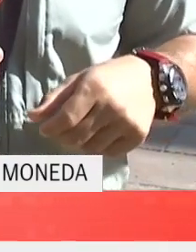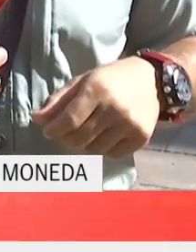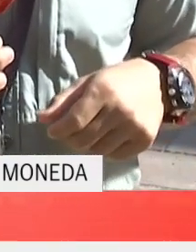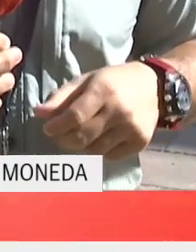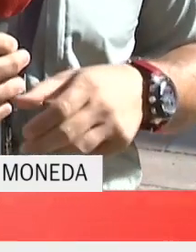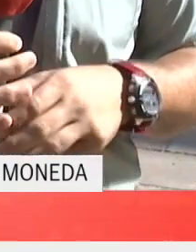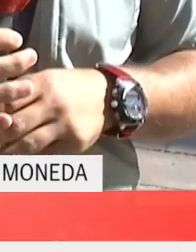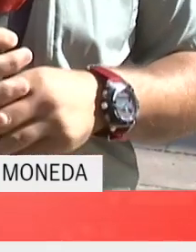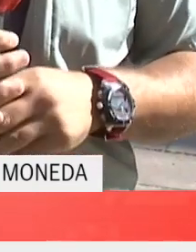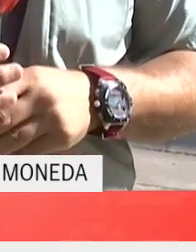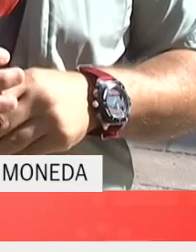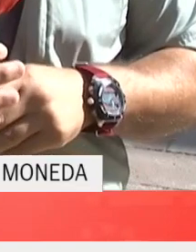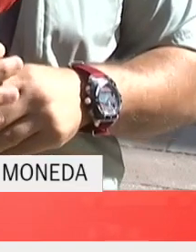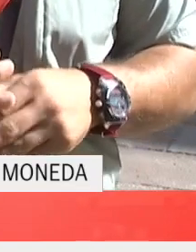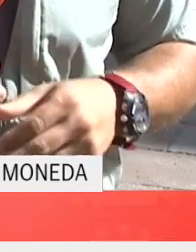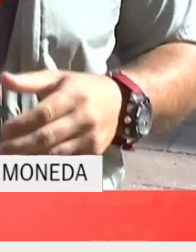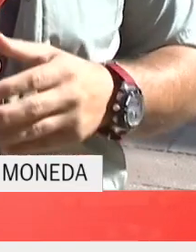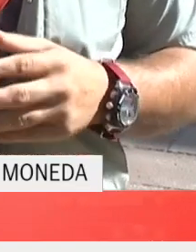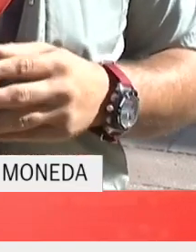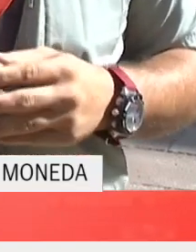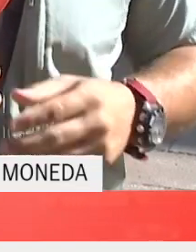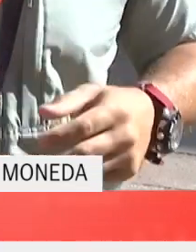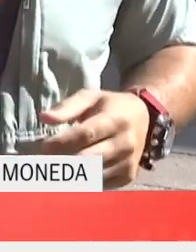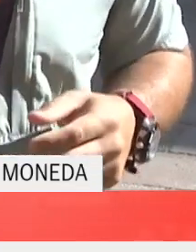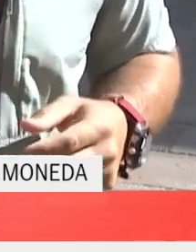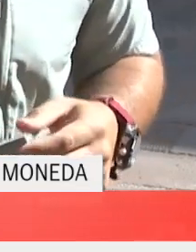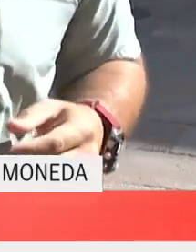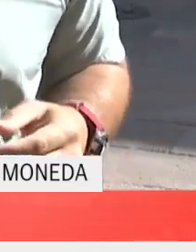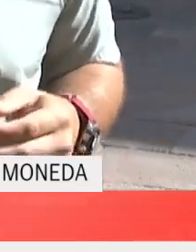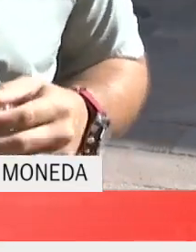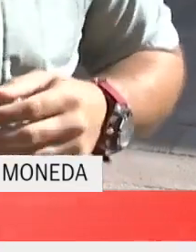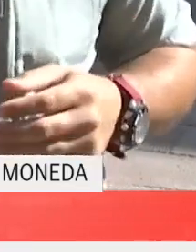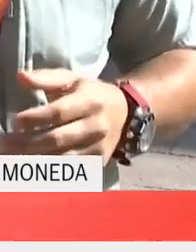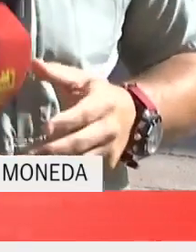también la visita a la tenencia del Belloto, en un tema que marca la agenda durante esta jornada, Eduardo Marín.